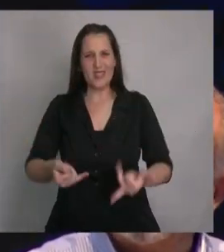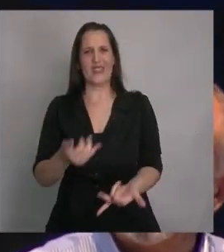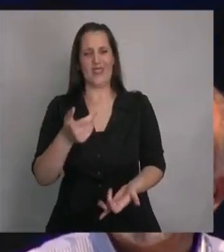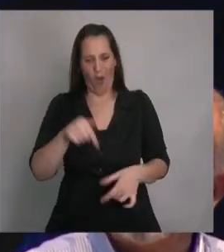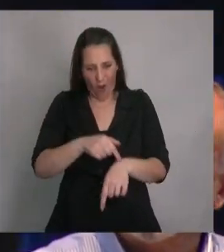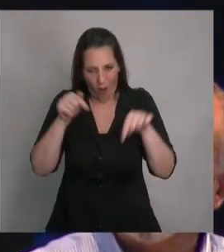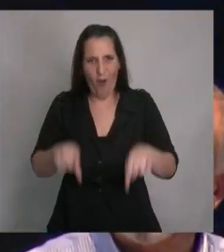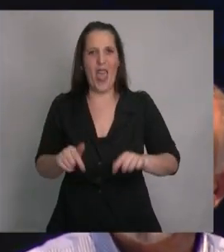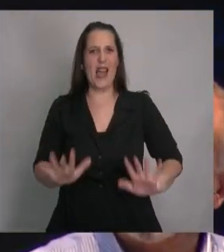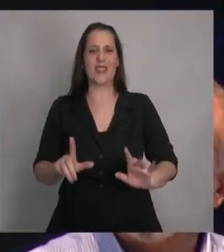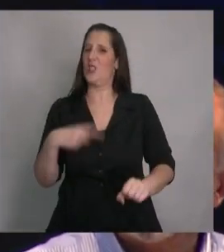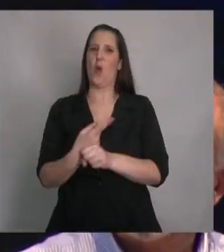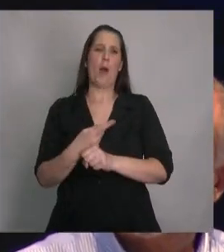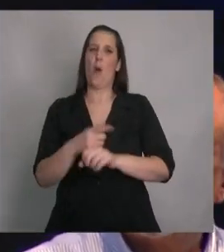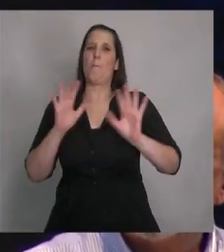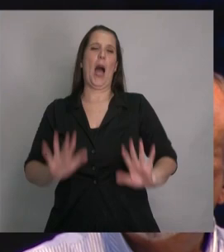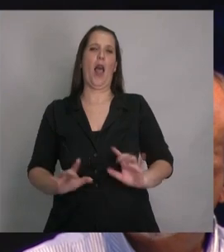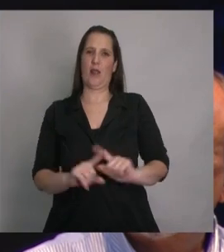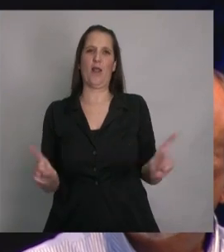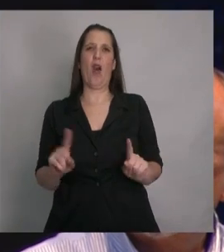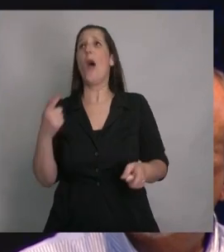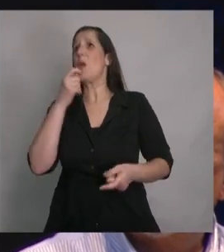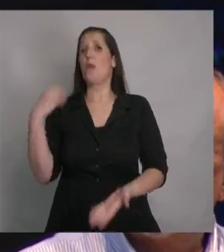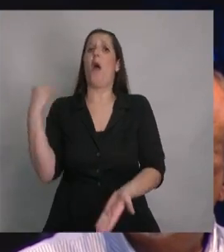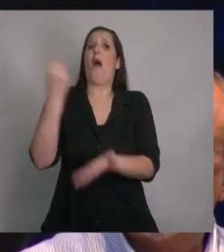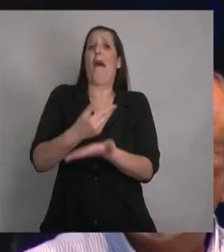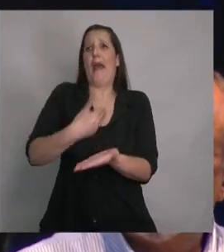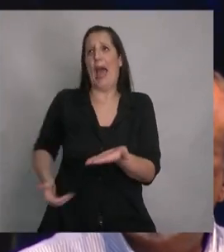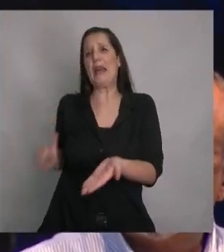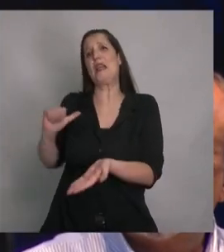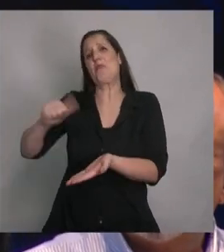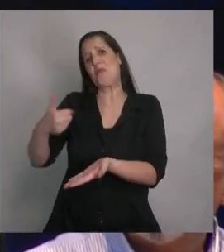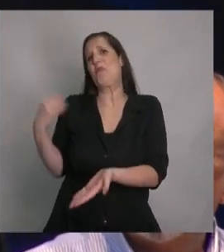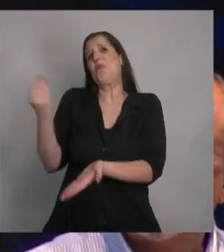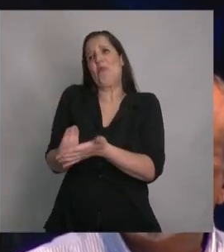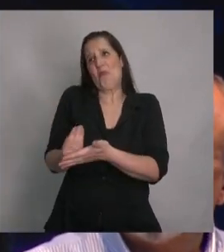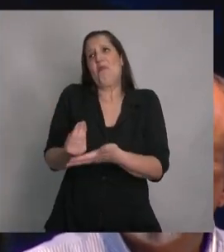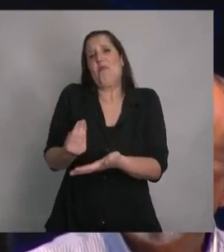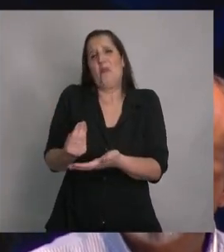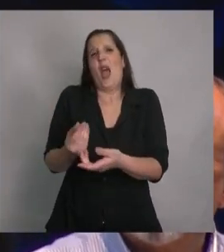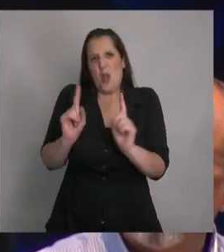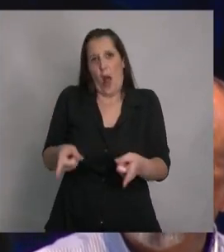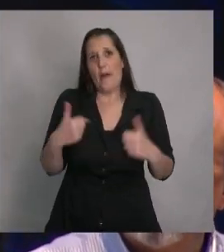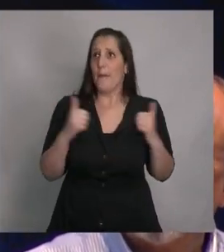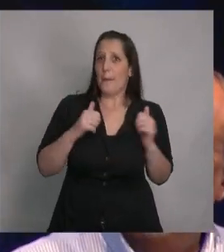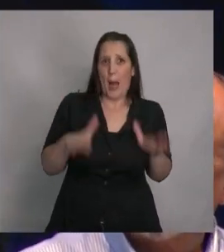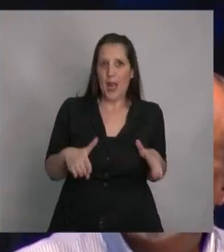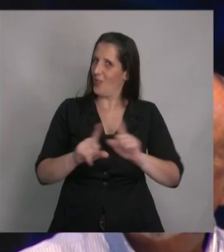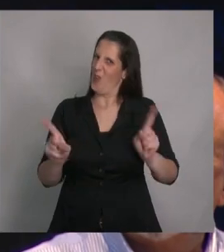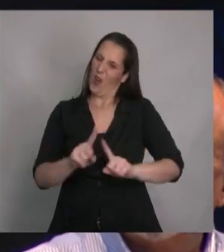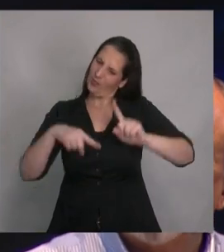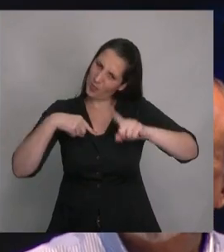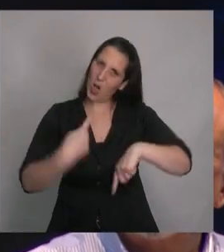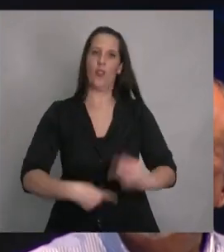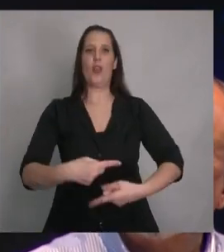hoy no frenamos con el resultado electoral el ágora del debate político la reinvención